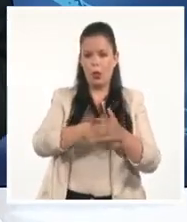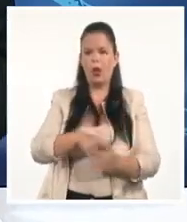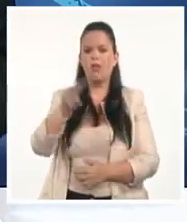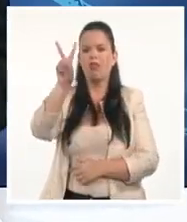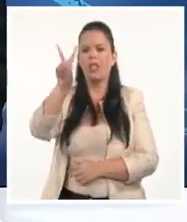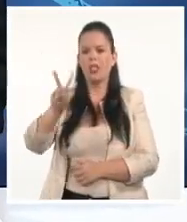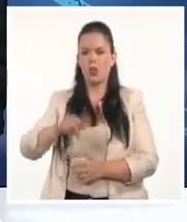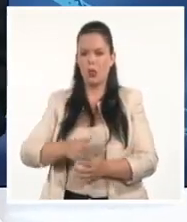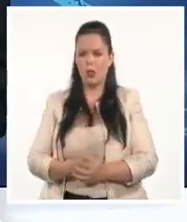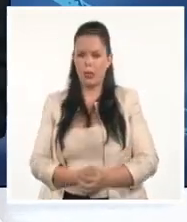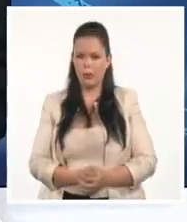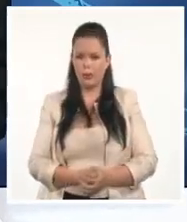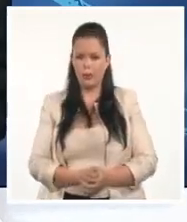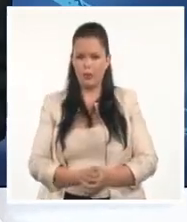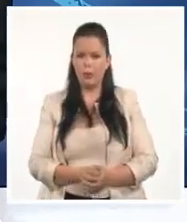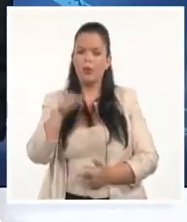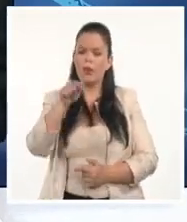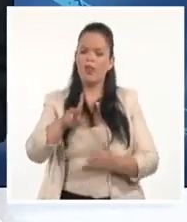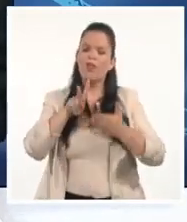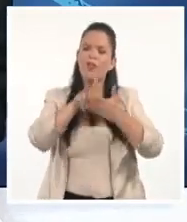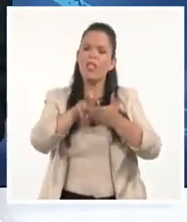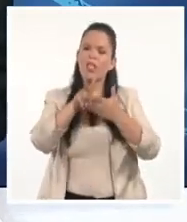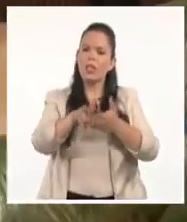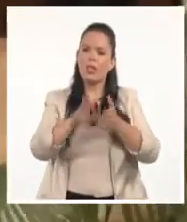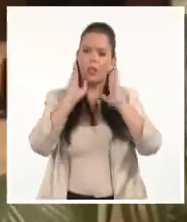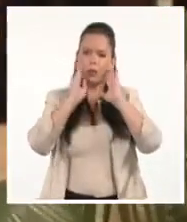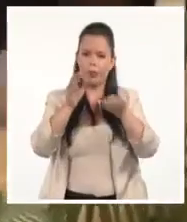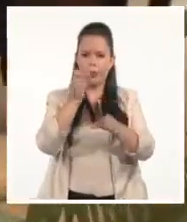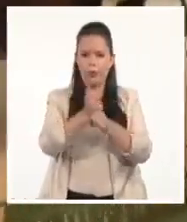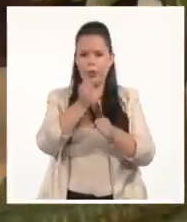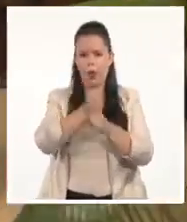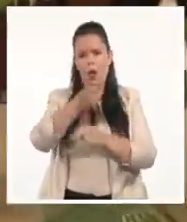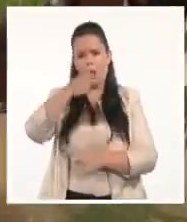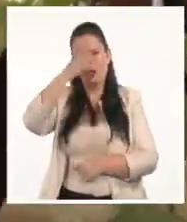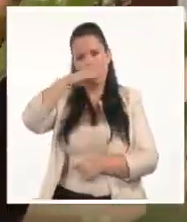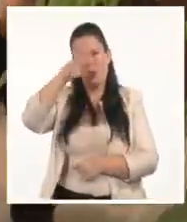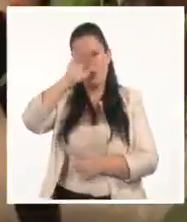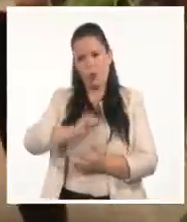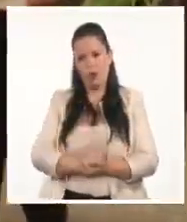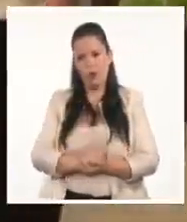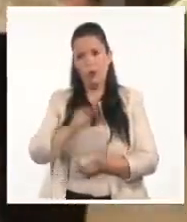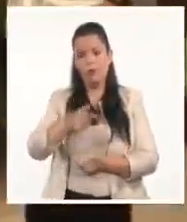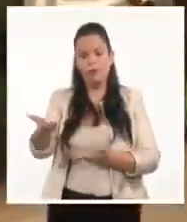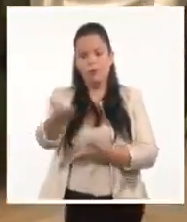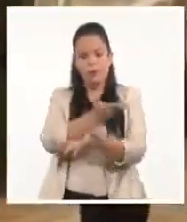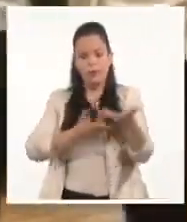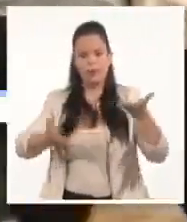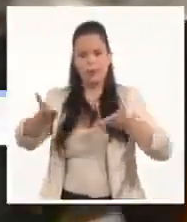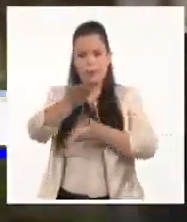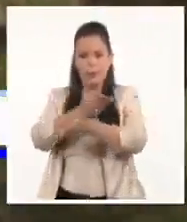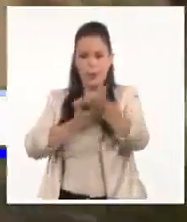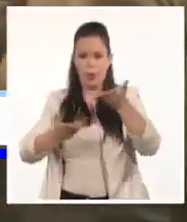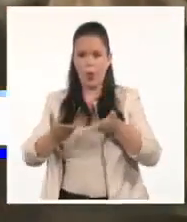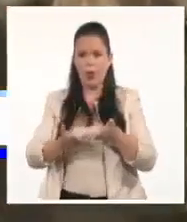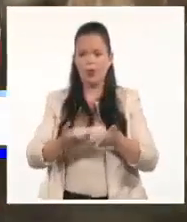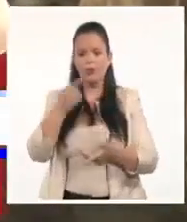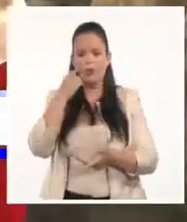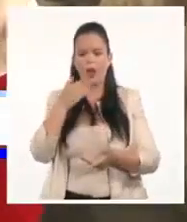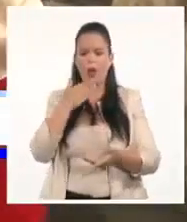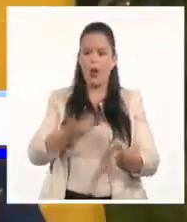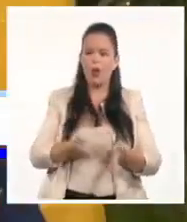Rodríguez Gómez, quien realiza una visita de trabajo a nuestro país. Durante el encuentro, ambos dirigentes dialogaron sobre los principales aspectos